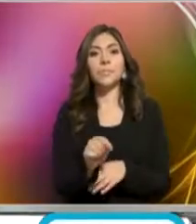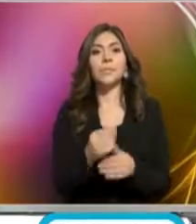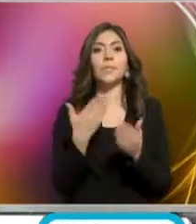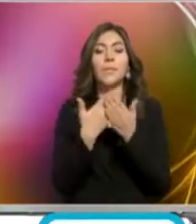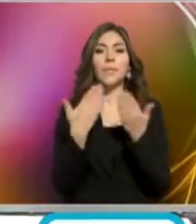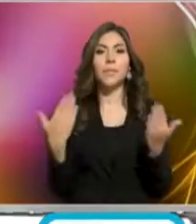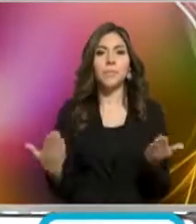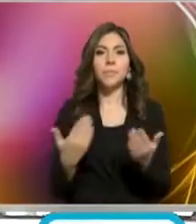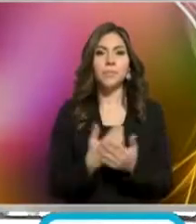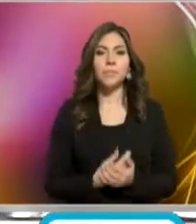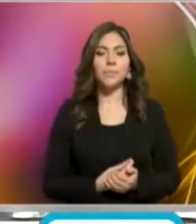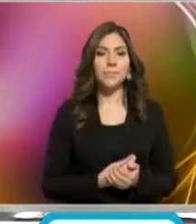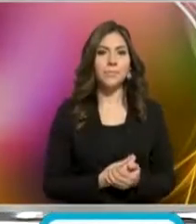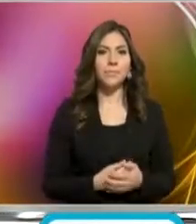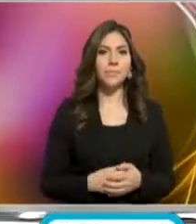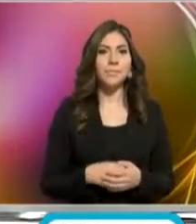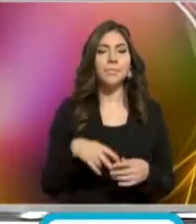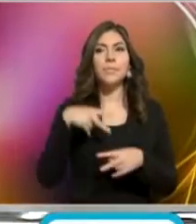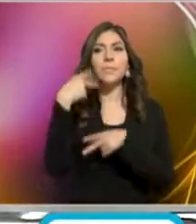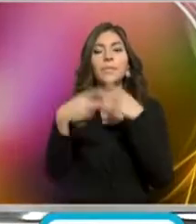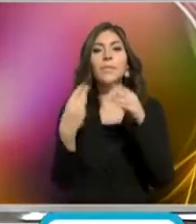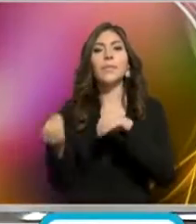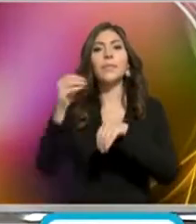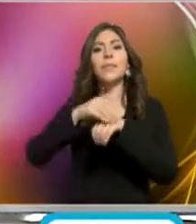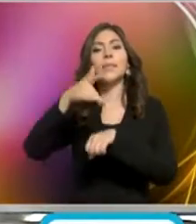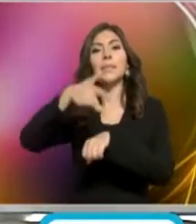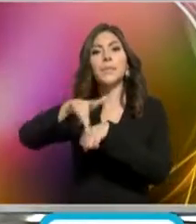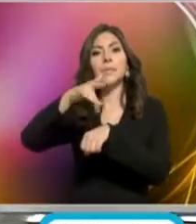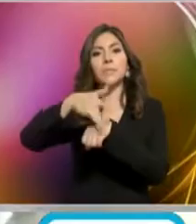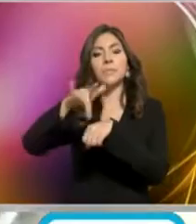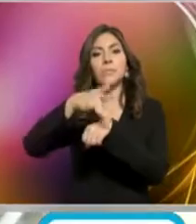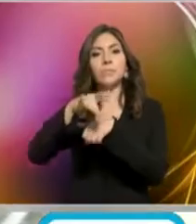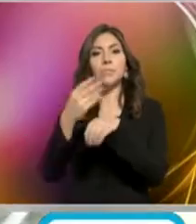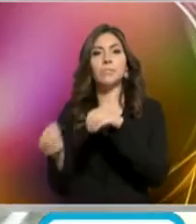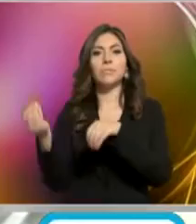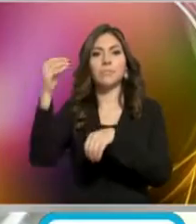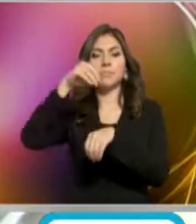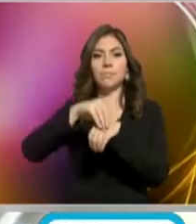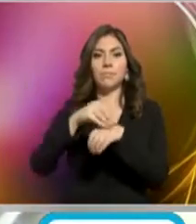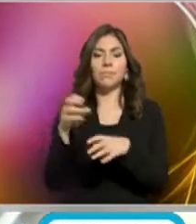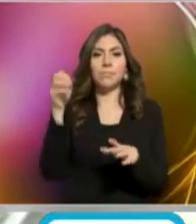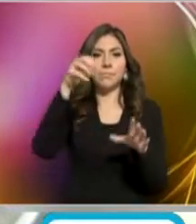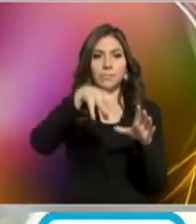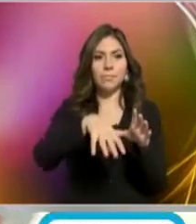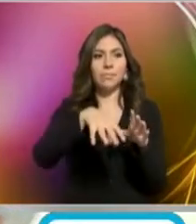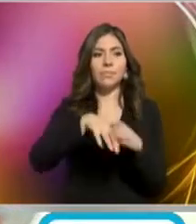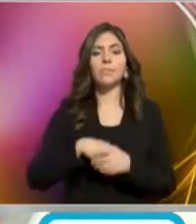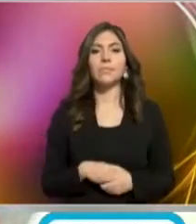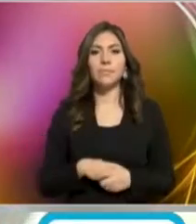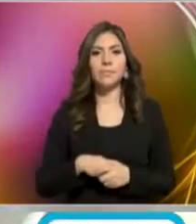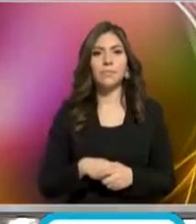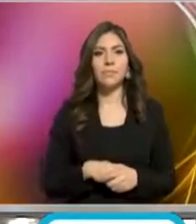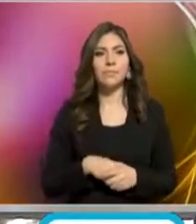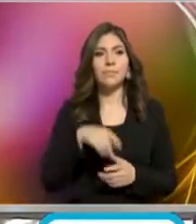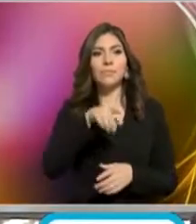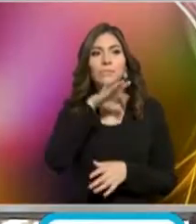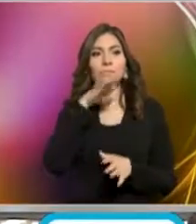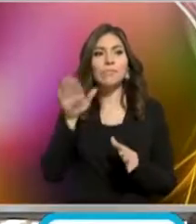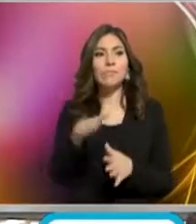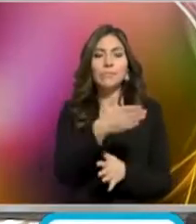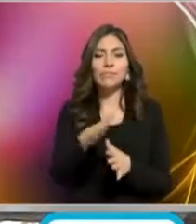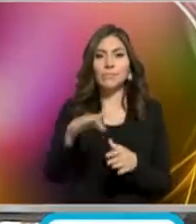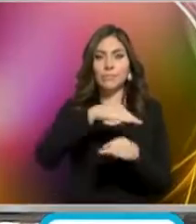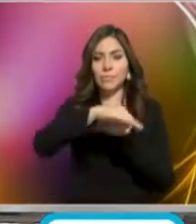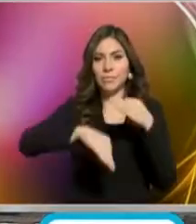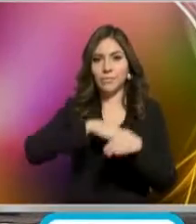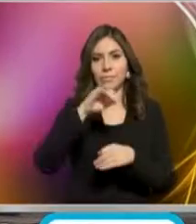ahora poner a sí, ahora te trabajar? voy a poner a chambear. Vamos a ponerle el queso, que Sí. lo ponemos aquí dentro. ¿No? Échale así en. Se va a embarrar dos partes ahí. todo, chef, ahí.